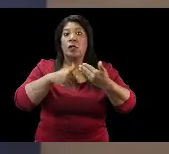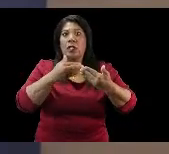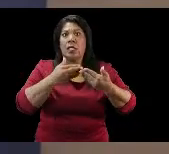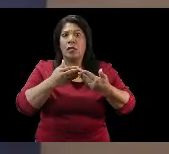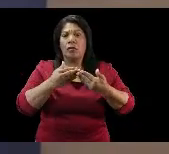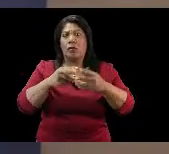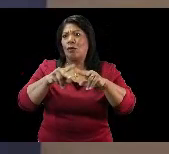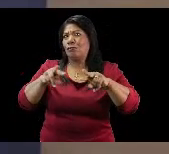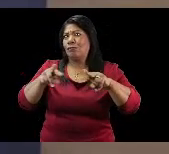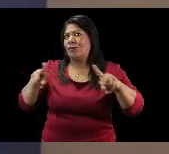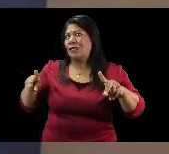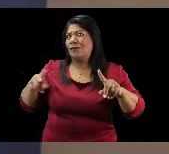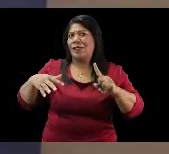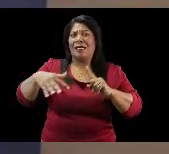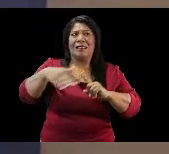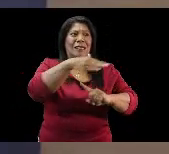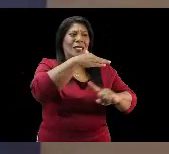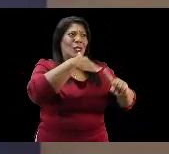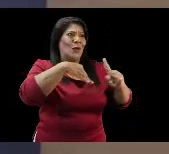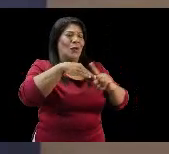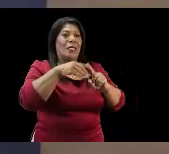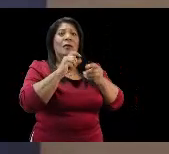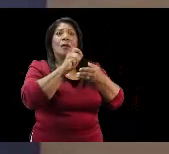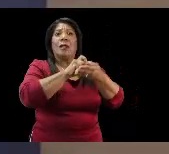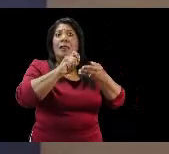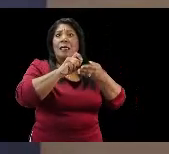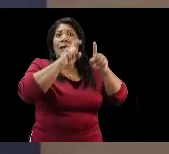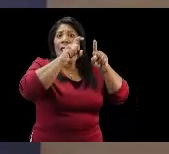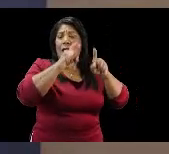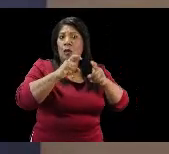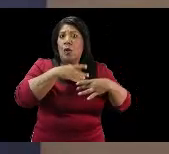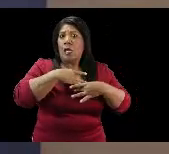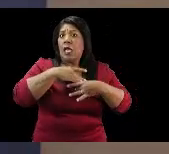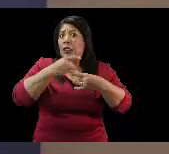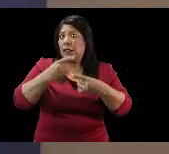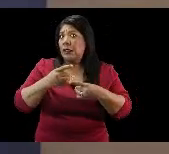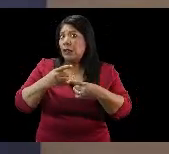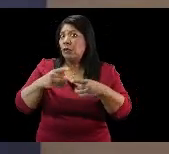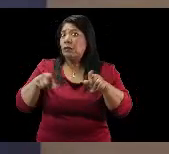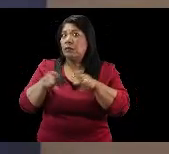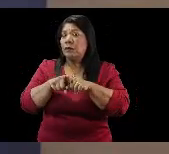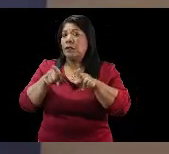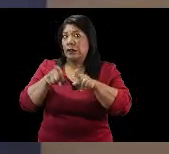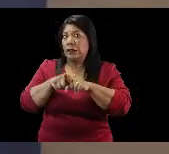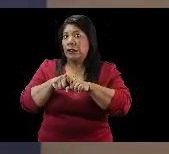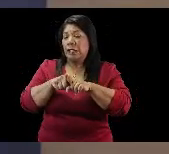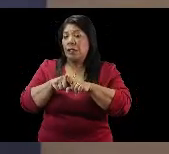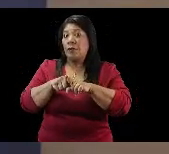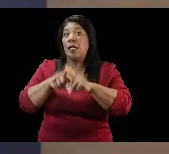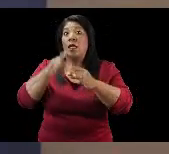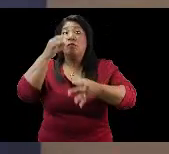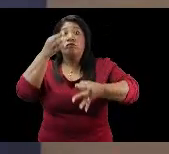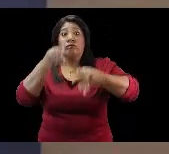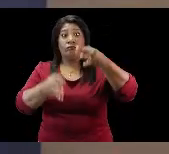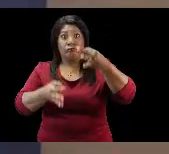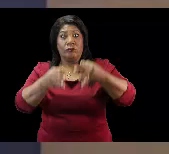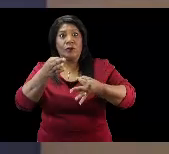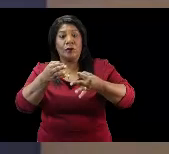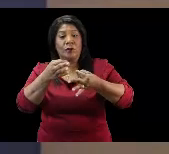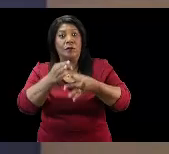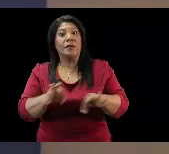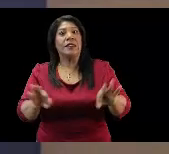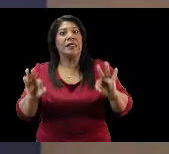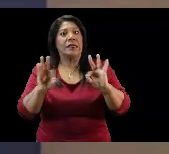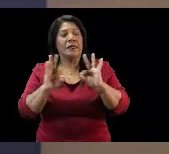todo lo que pasa en diferentes ámbitos, sea educativo, salud y en la parte también, sobre todo judicial, que es